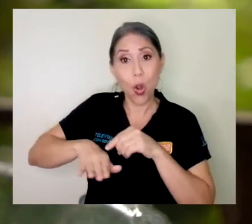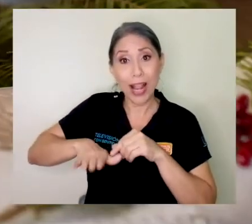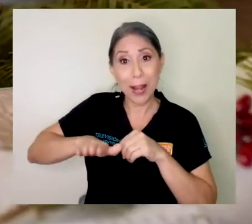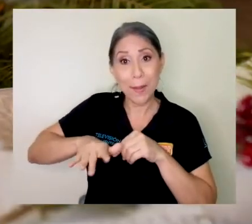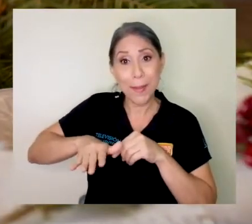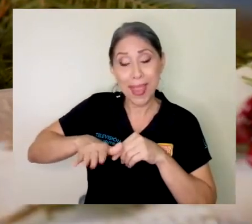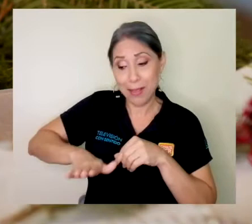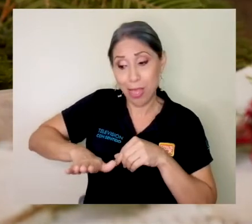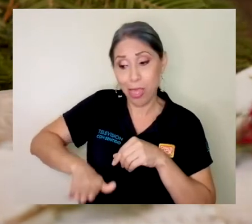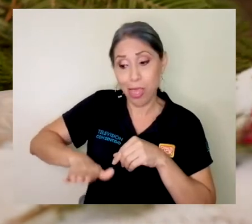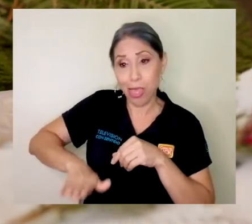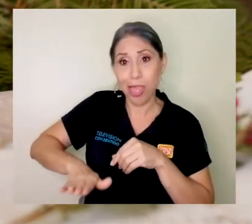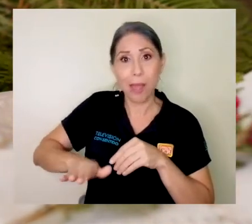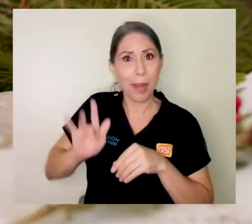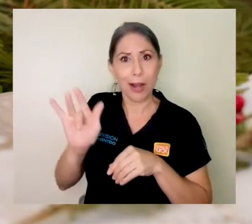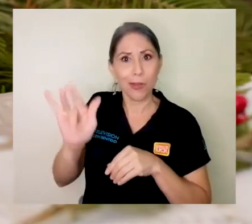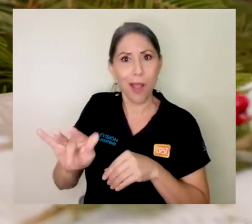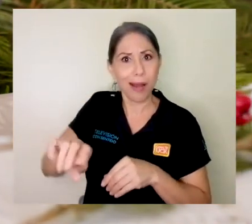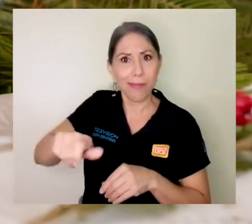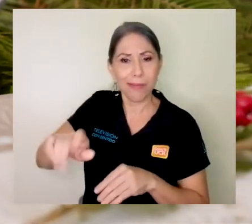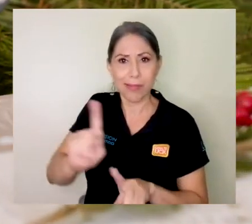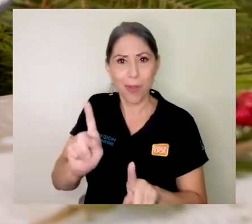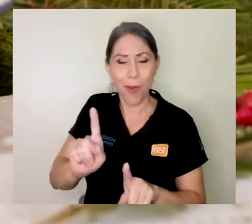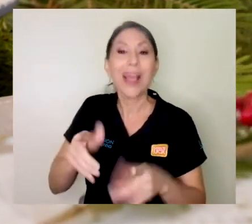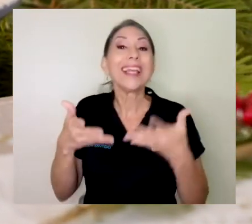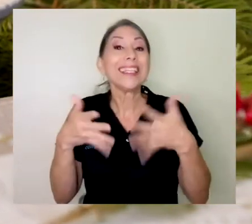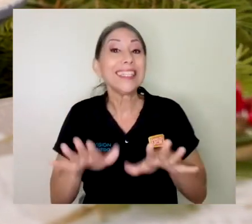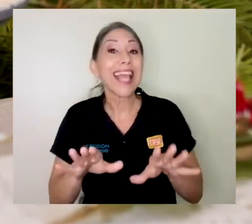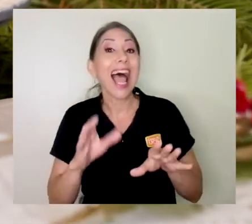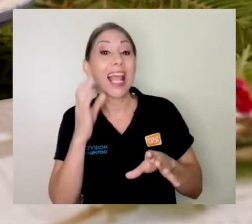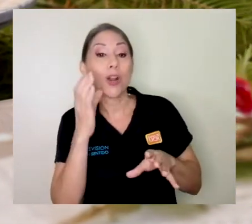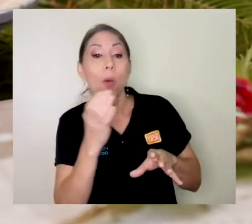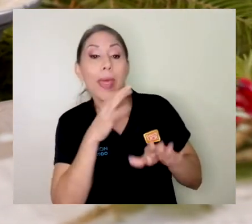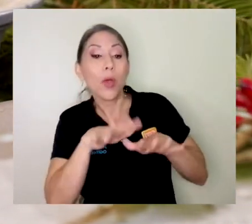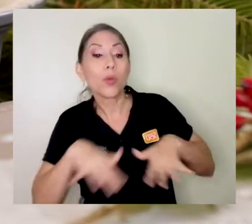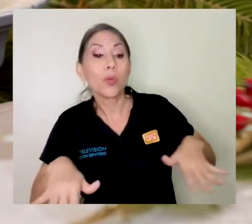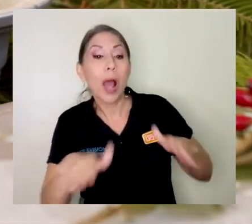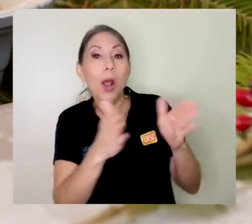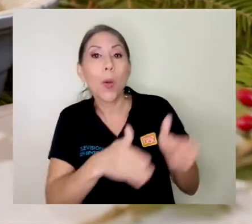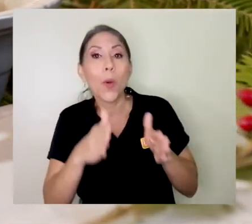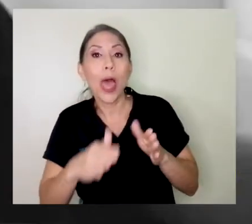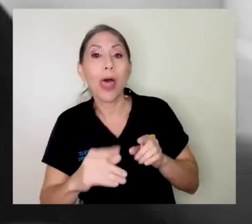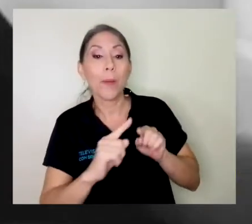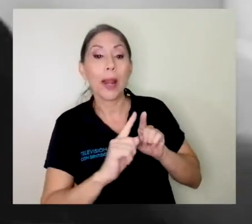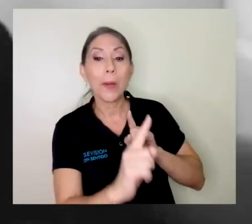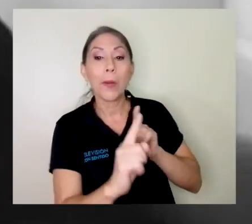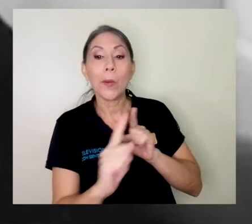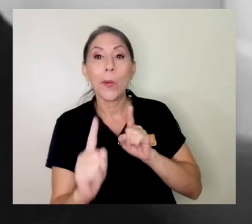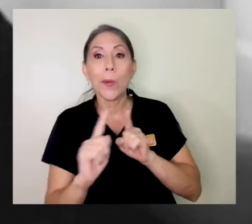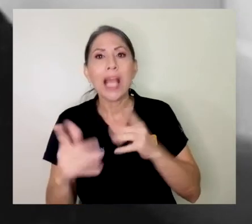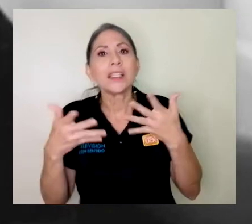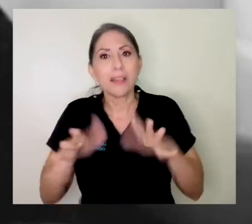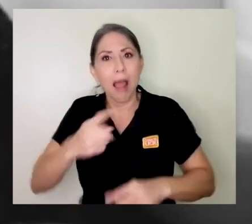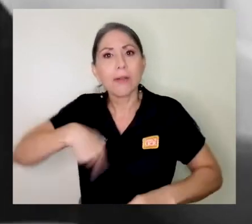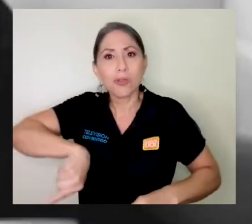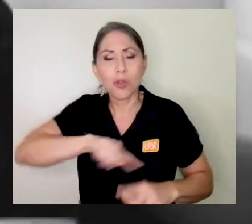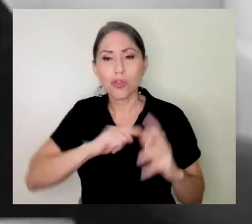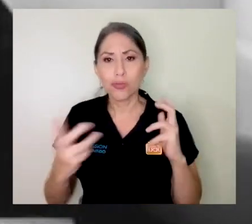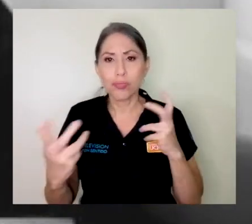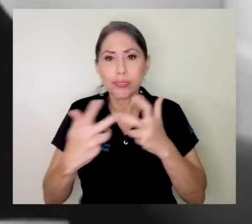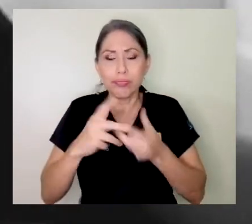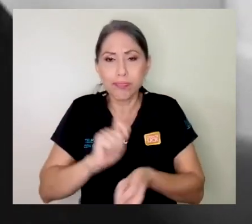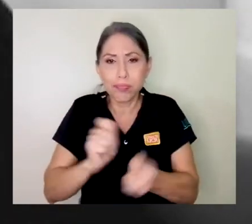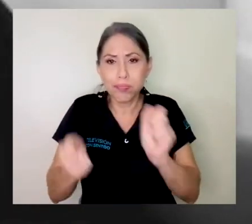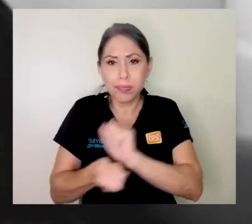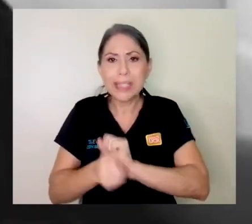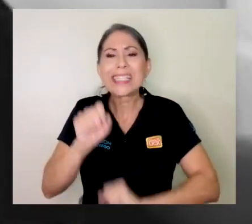Tenemos ya ideado cómo acomodar el comedor para que pues haya distancia y demás. Pues la verdad nos hemos adaptado.